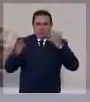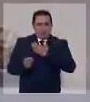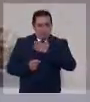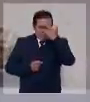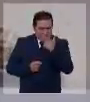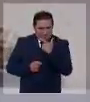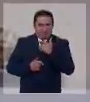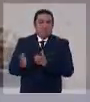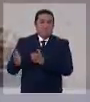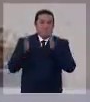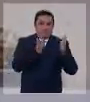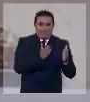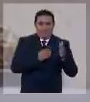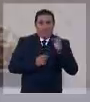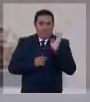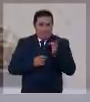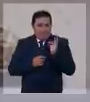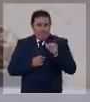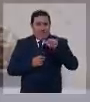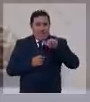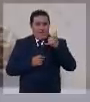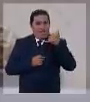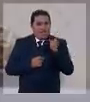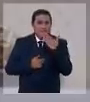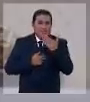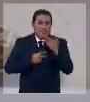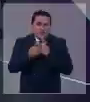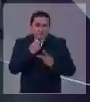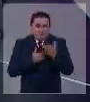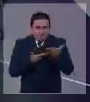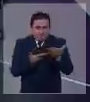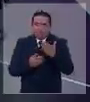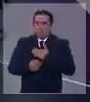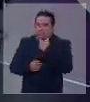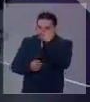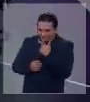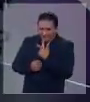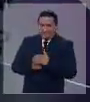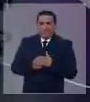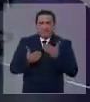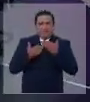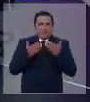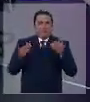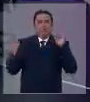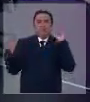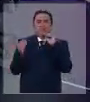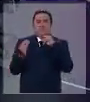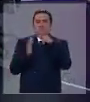Bienvenido, candidato. Muy buenas noches. Y ahora sí, vamos a ver las reglas de este debate.